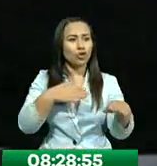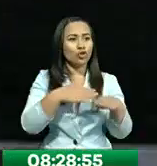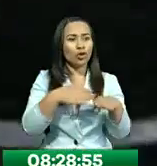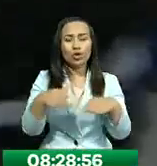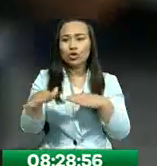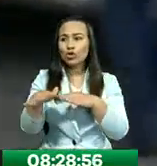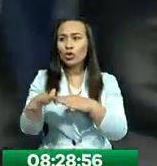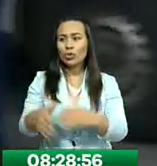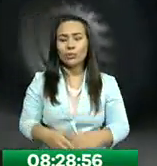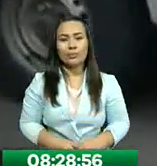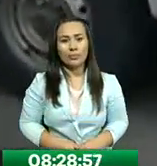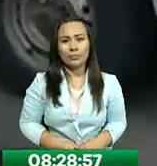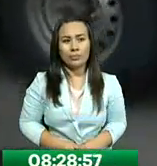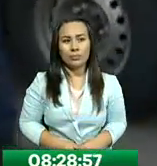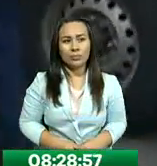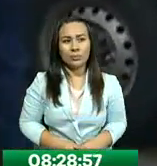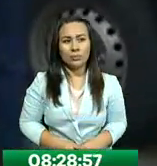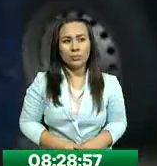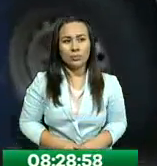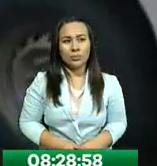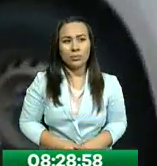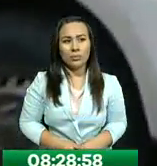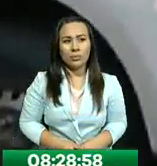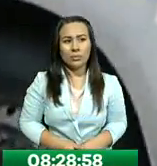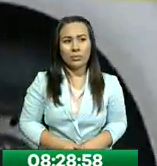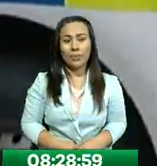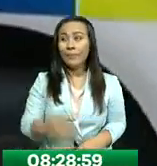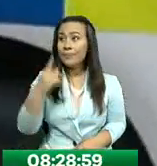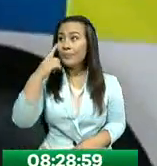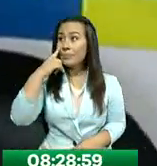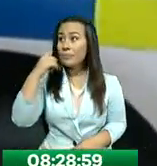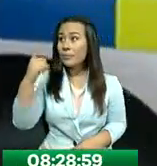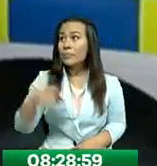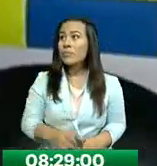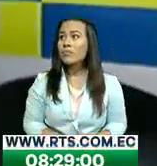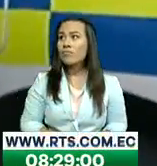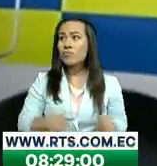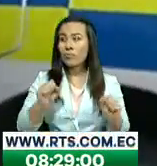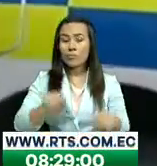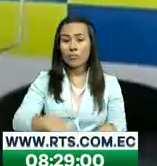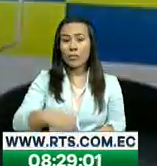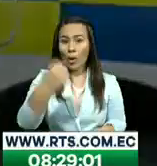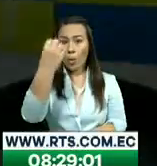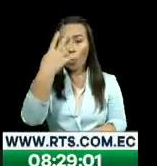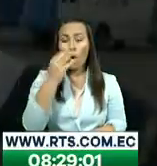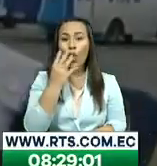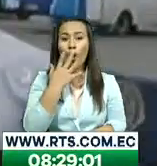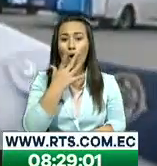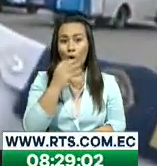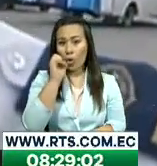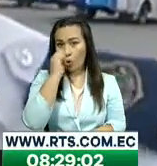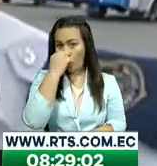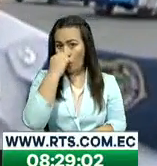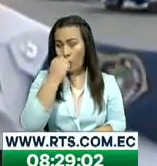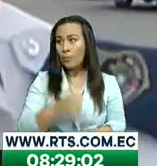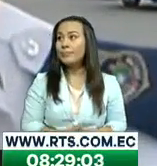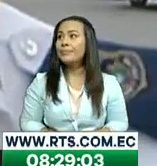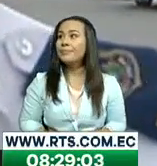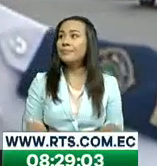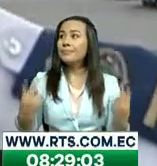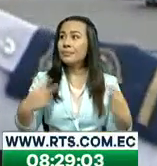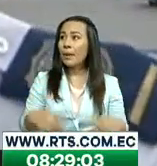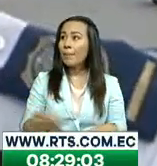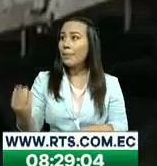automotores. Pararon porque el semáforo se puso la luz en color rojo. En consecuencia de eso, viene